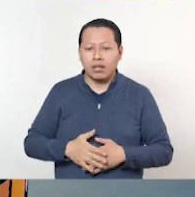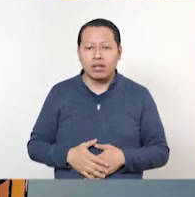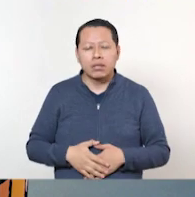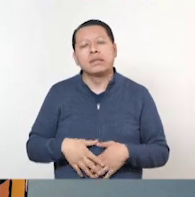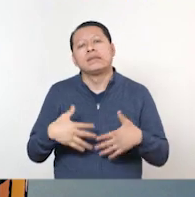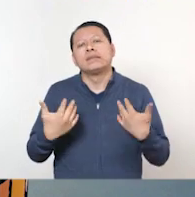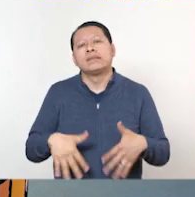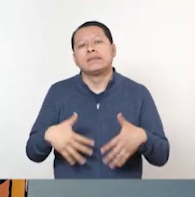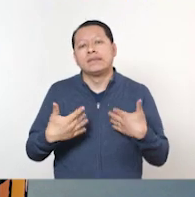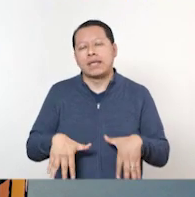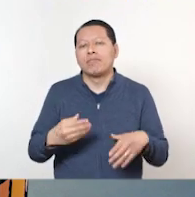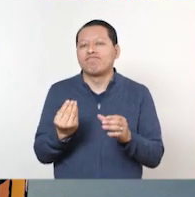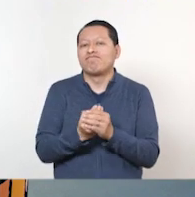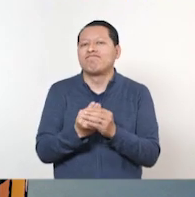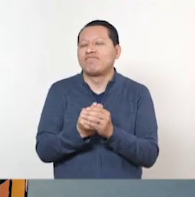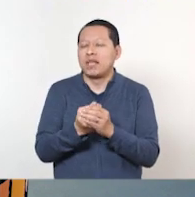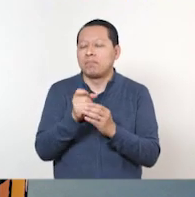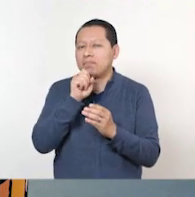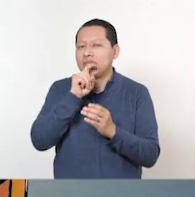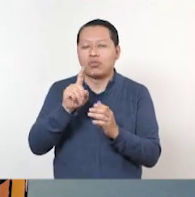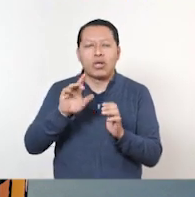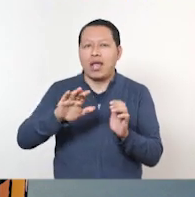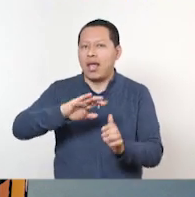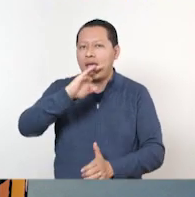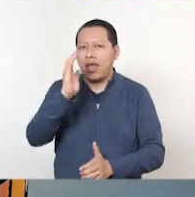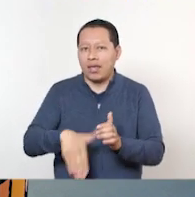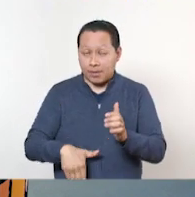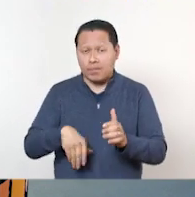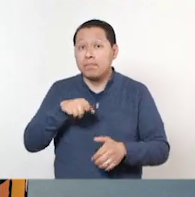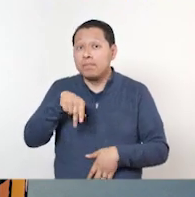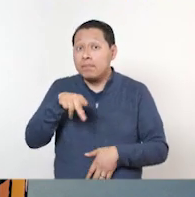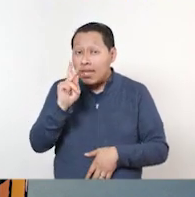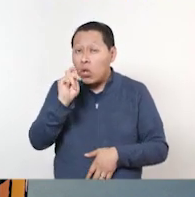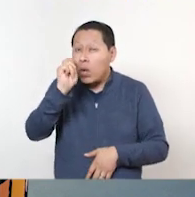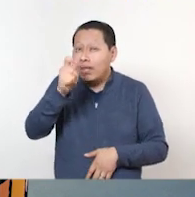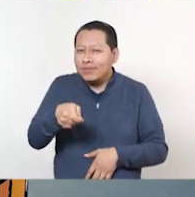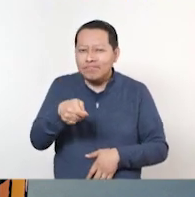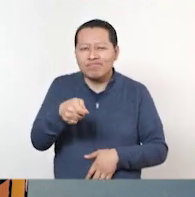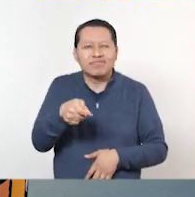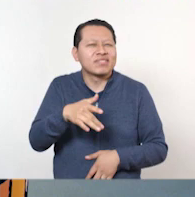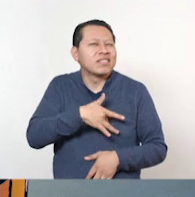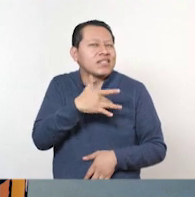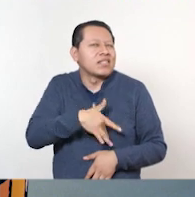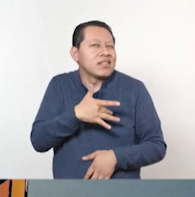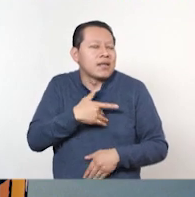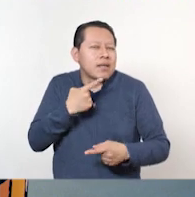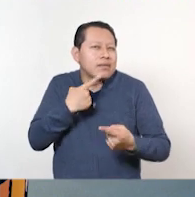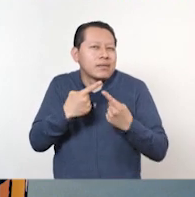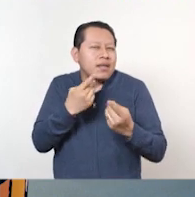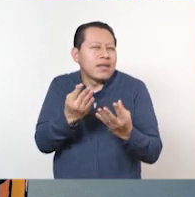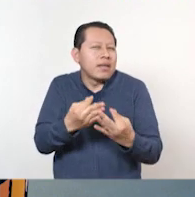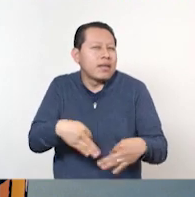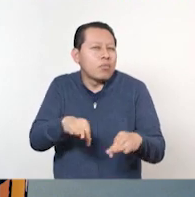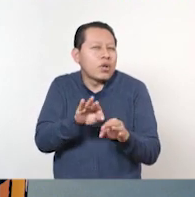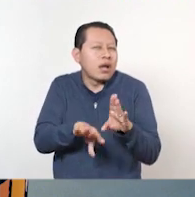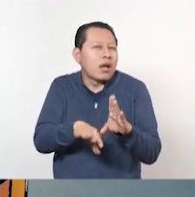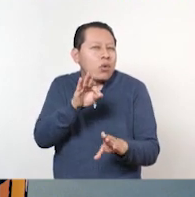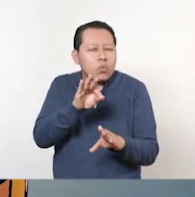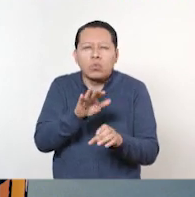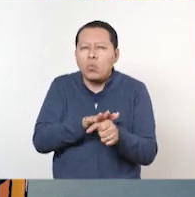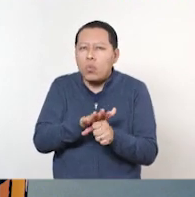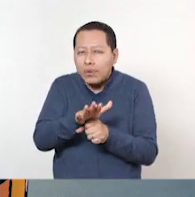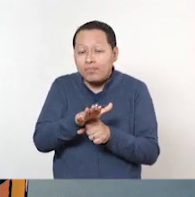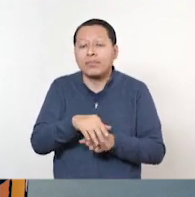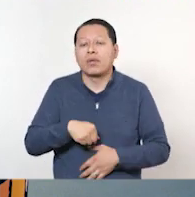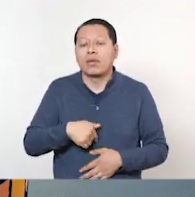Desafortunadamente hemos llegado al final de esta sesión. ¿Y qué les pareció que fue lo más importante que dialogamos el día de hoy?